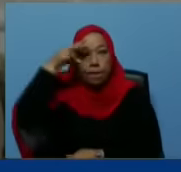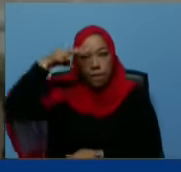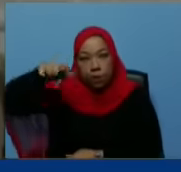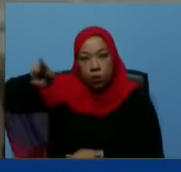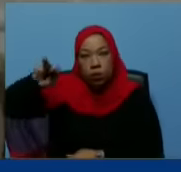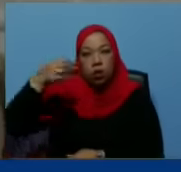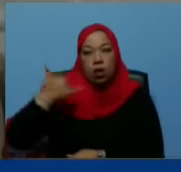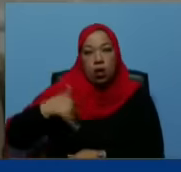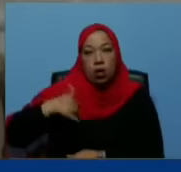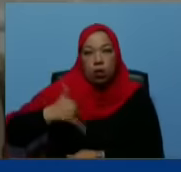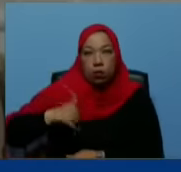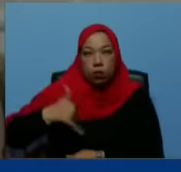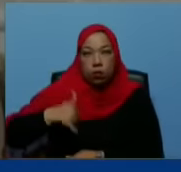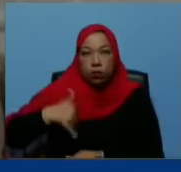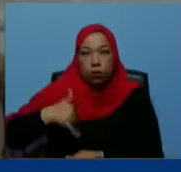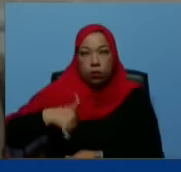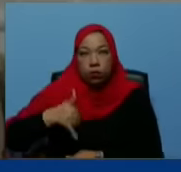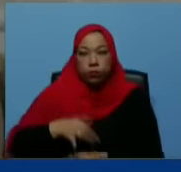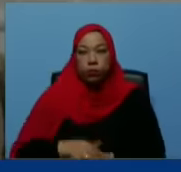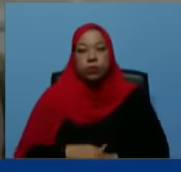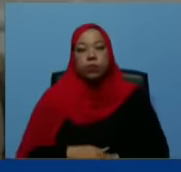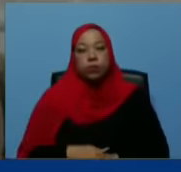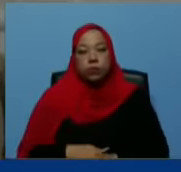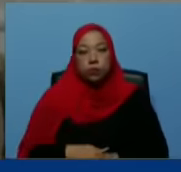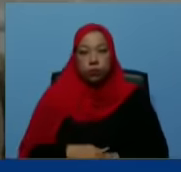México y Argentina.